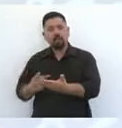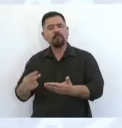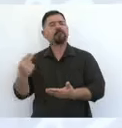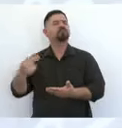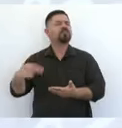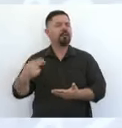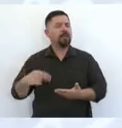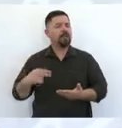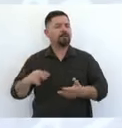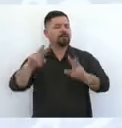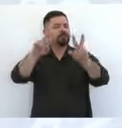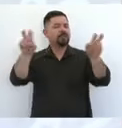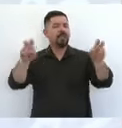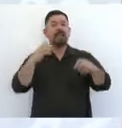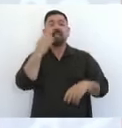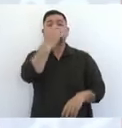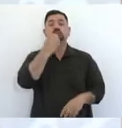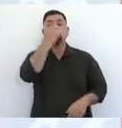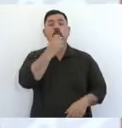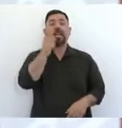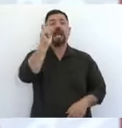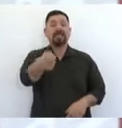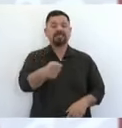Nuestra, porque